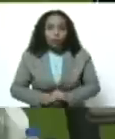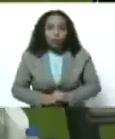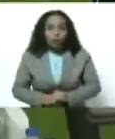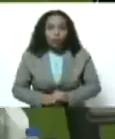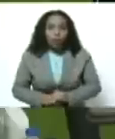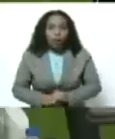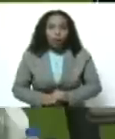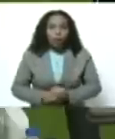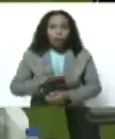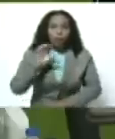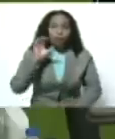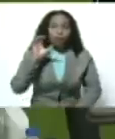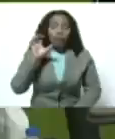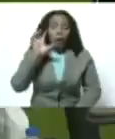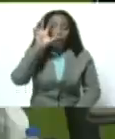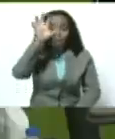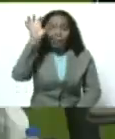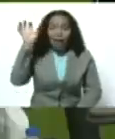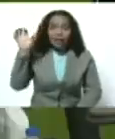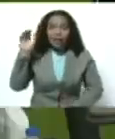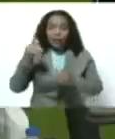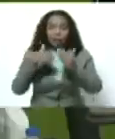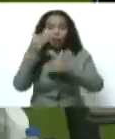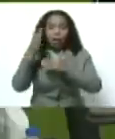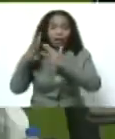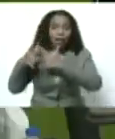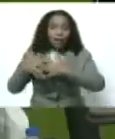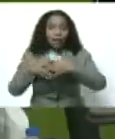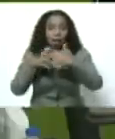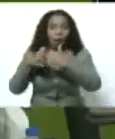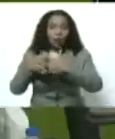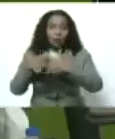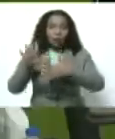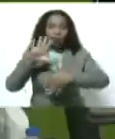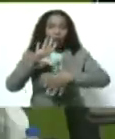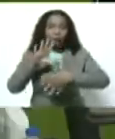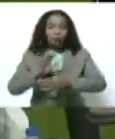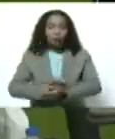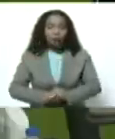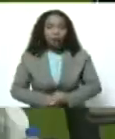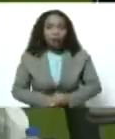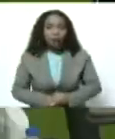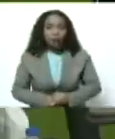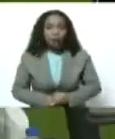de las potencias occidentales y, por supuesto, Estados Unidos de América.